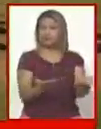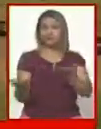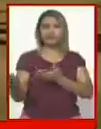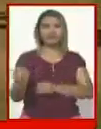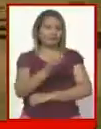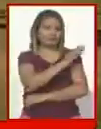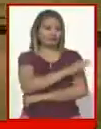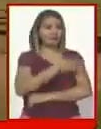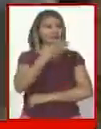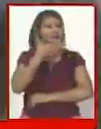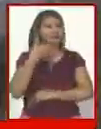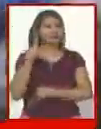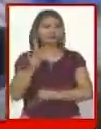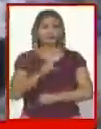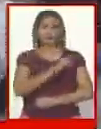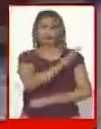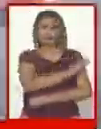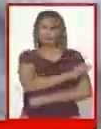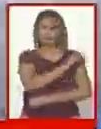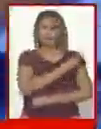a la mejor clínica de Santa Cruz.